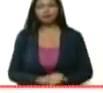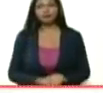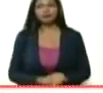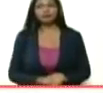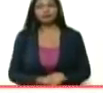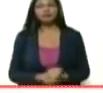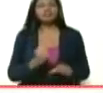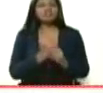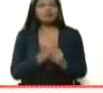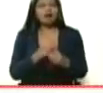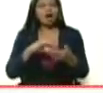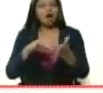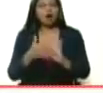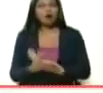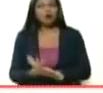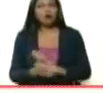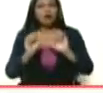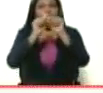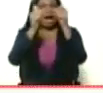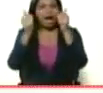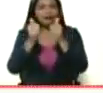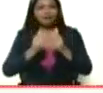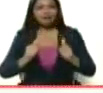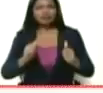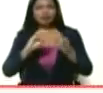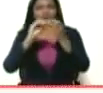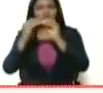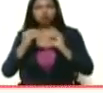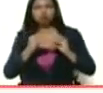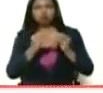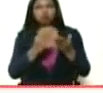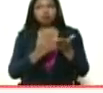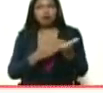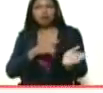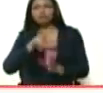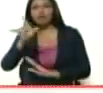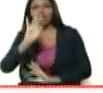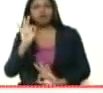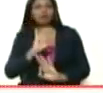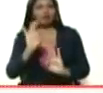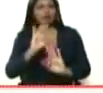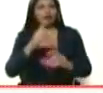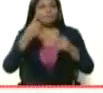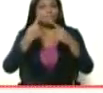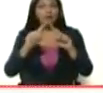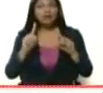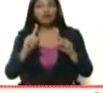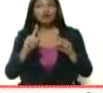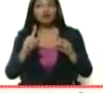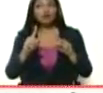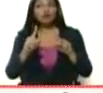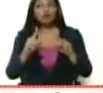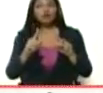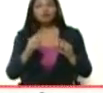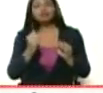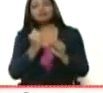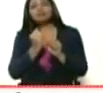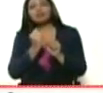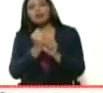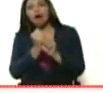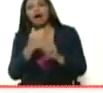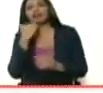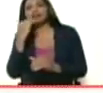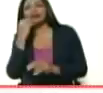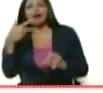oficio, artesano, sin antecedente de viaje. Sin embargo, habita en un área cercana a un hotel